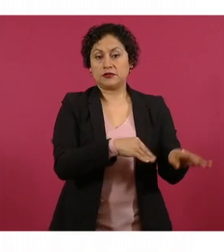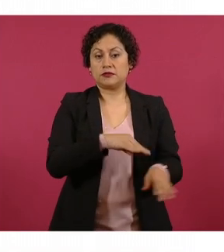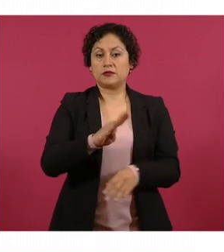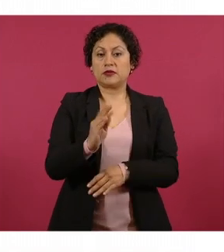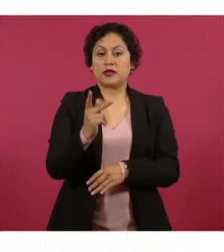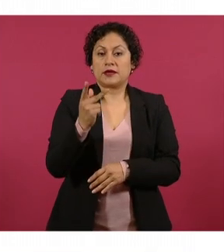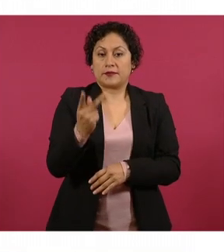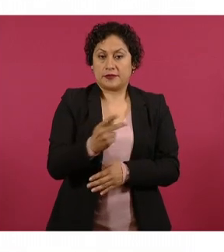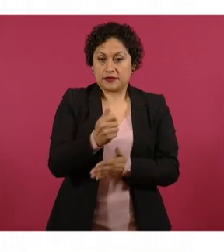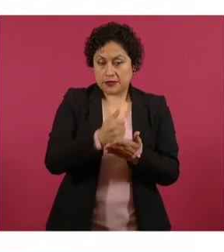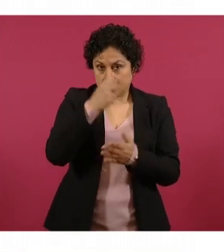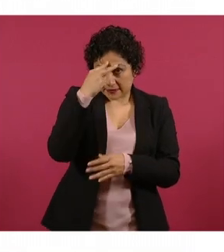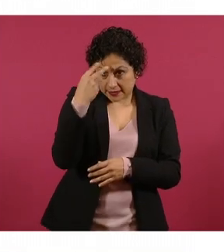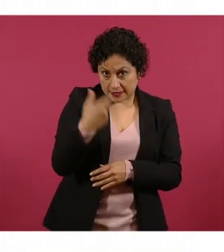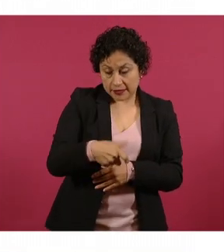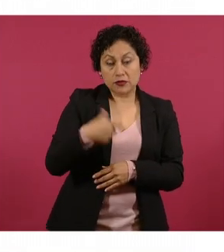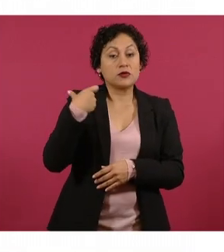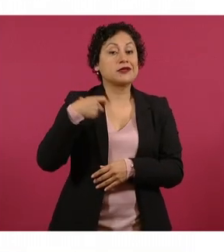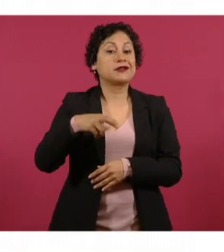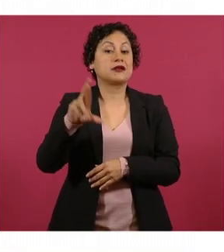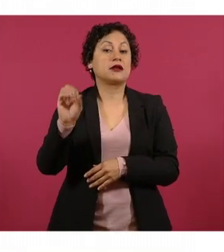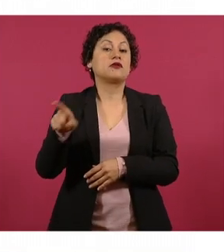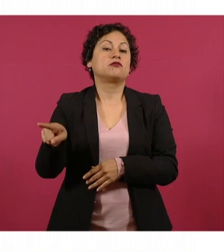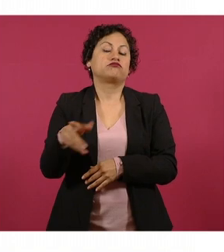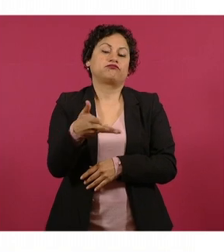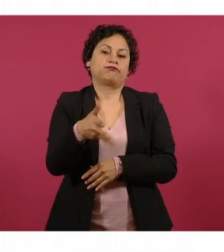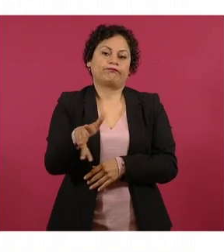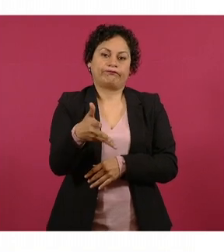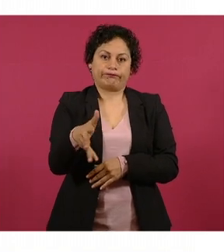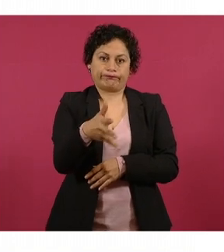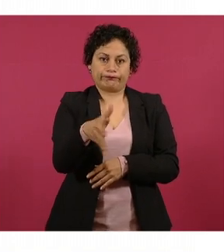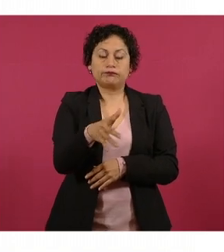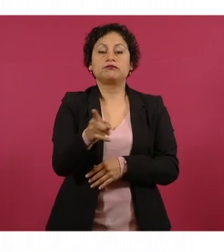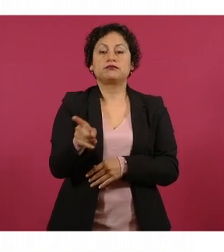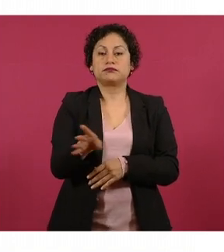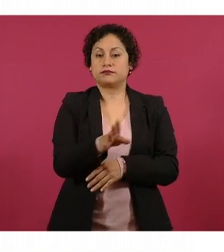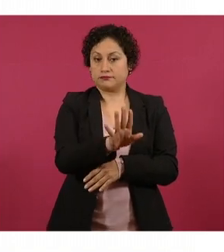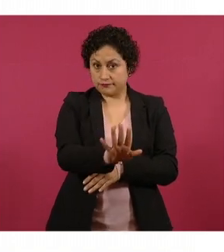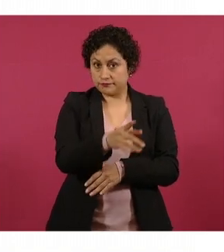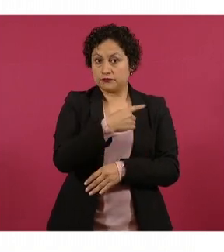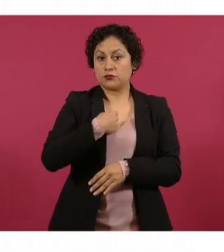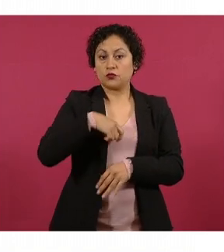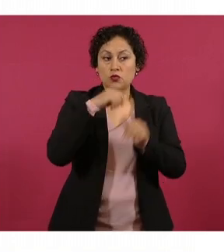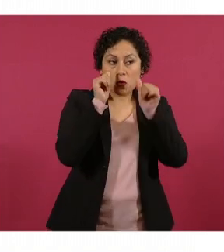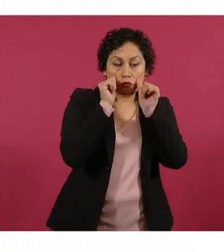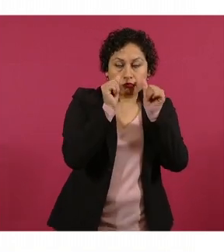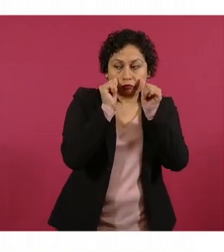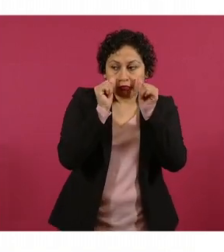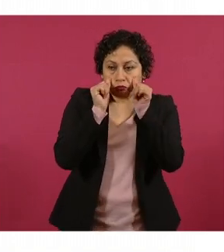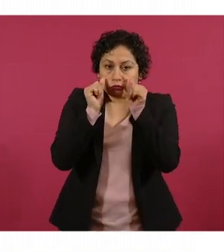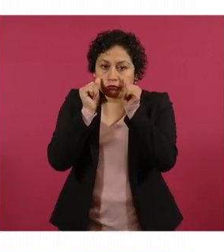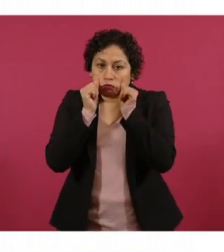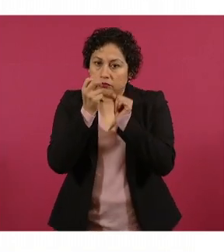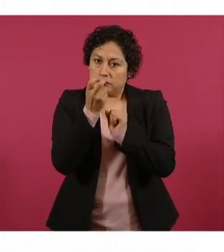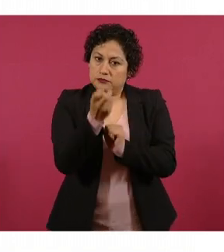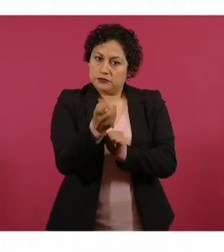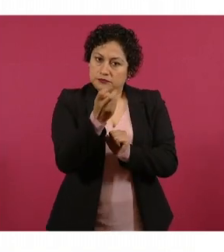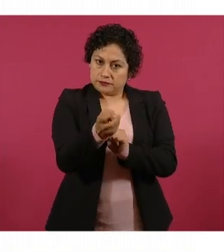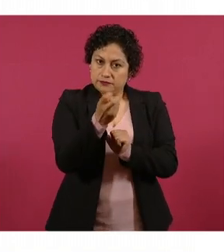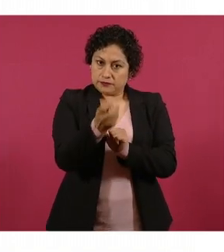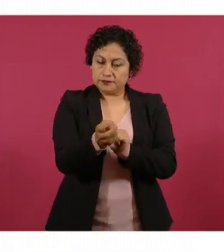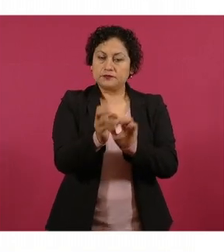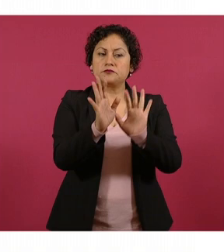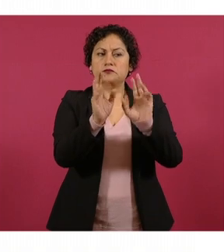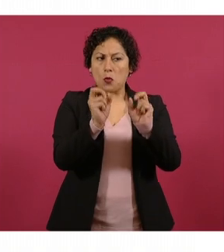México y Quintana Roo con números similares y pues vamos a estar atentos a estos precios, al menos para encargarnos de revisar que estén